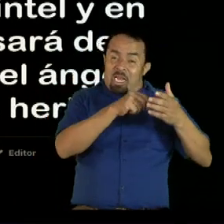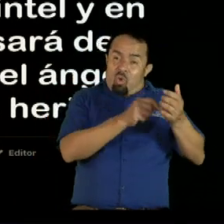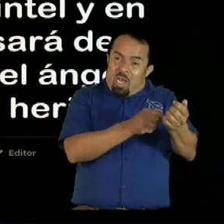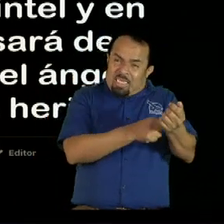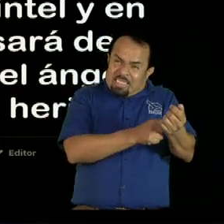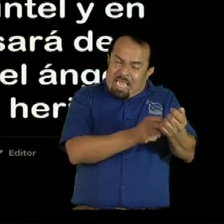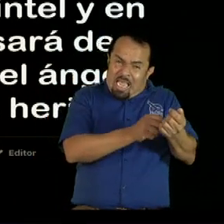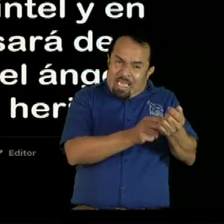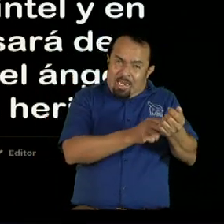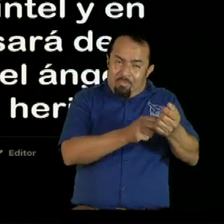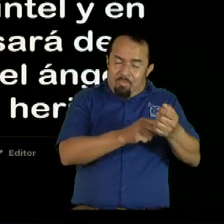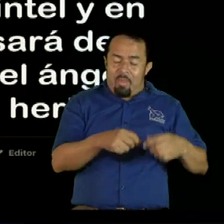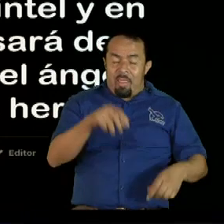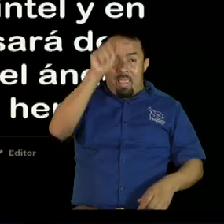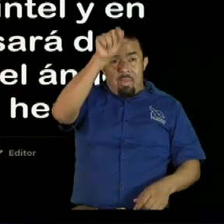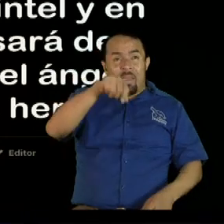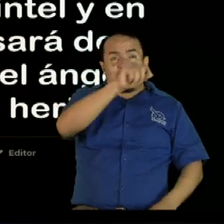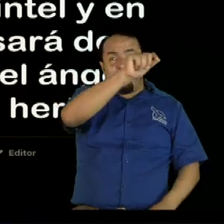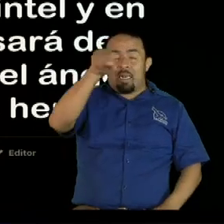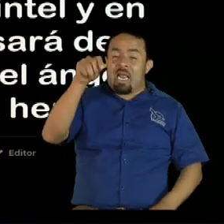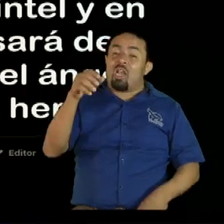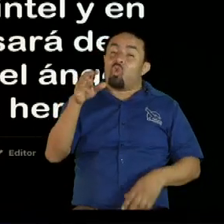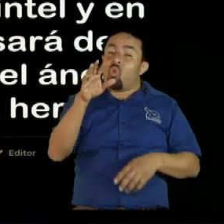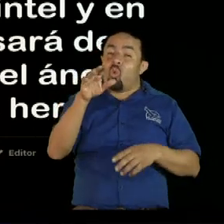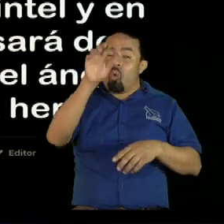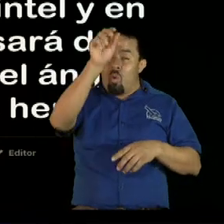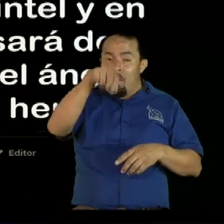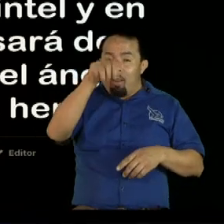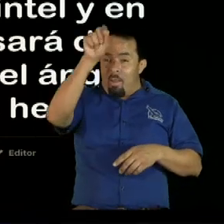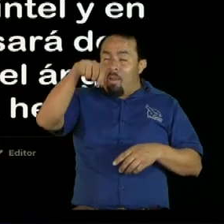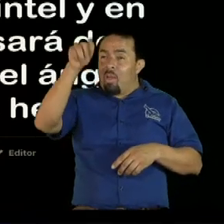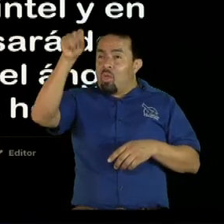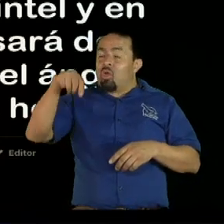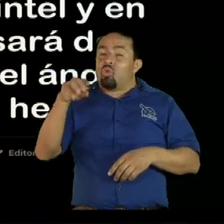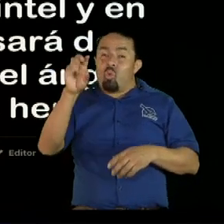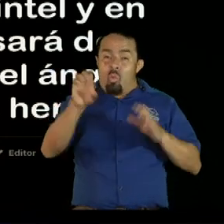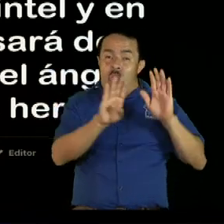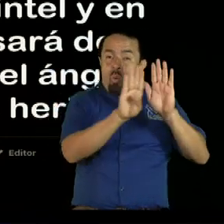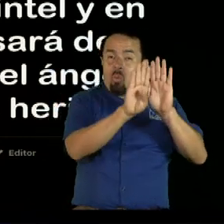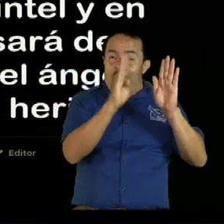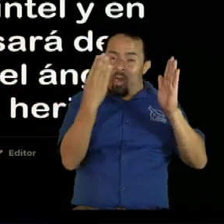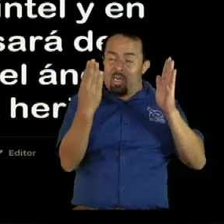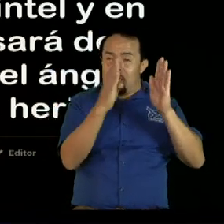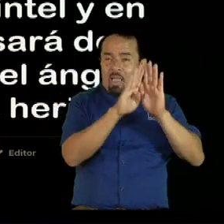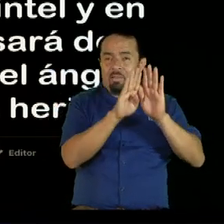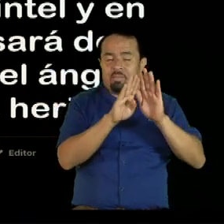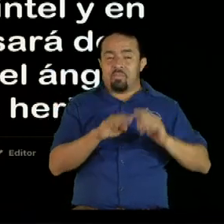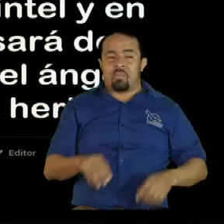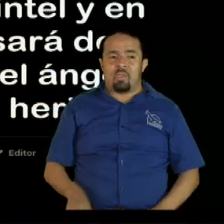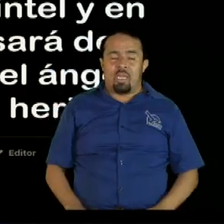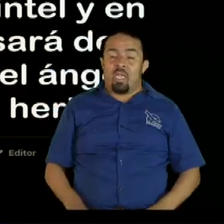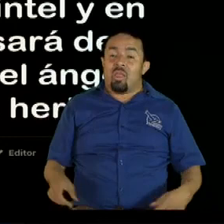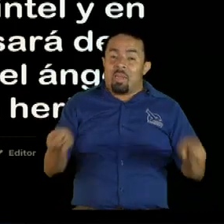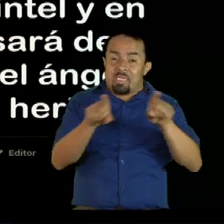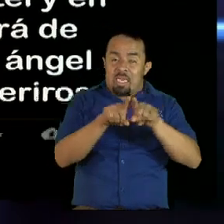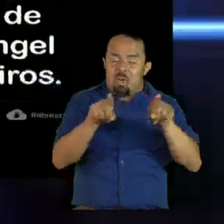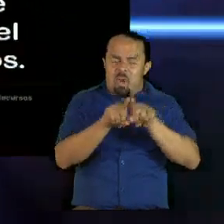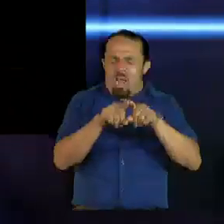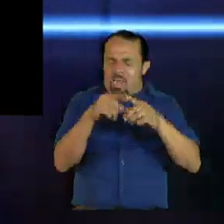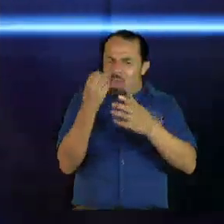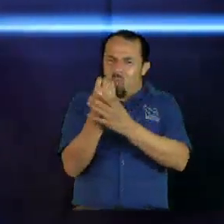dintel y los dos postes de la puerta, y ninguno de vosotros saldrá de la puerta de su casa hasta mañana. Entonces era como un ramo